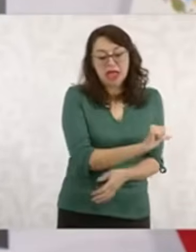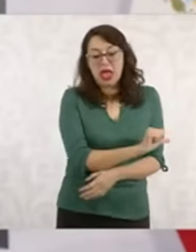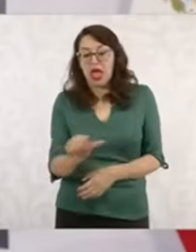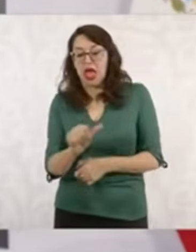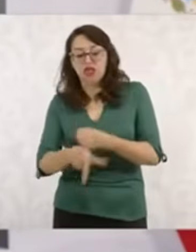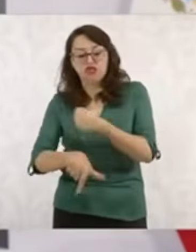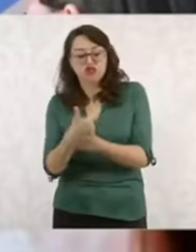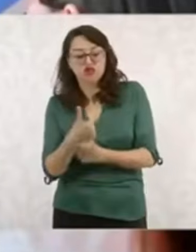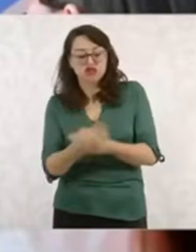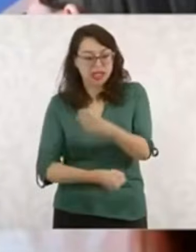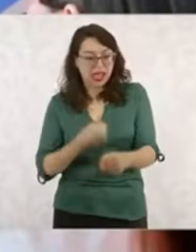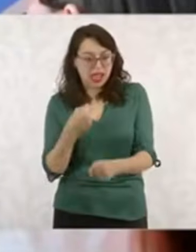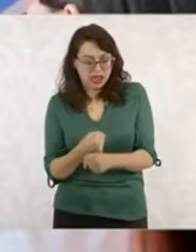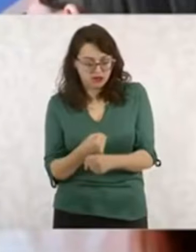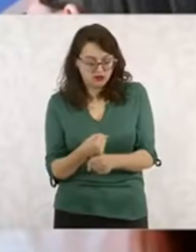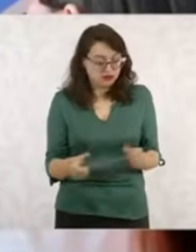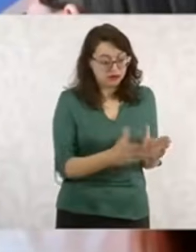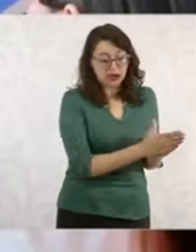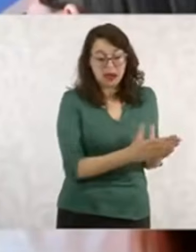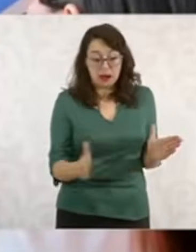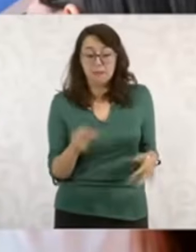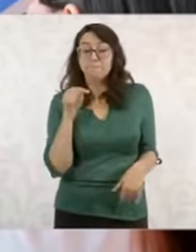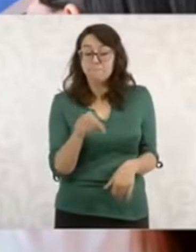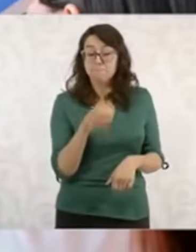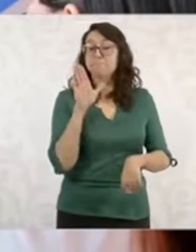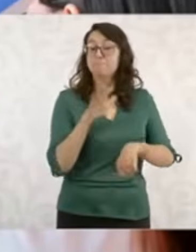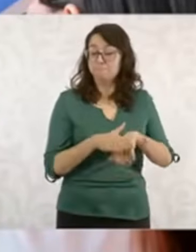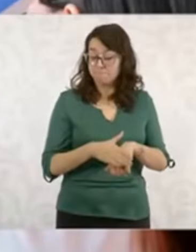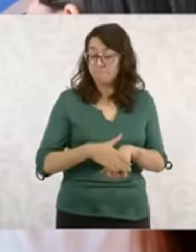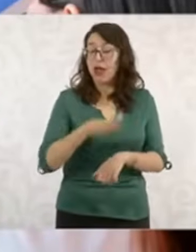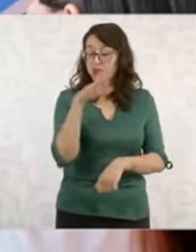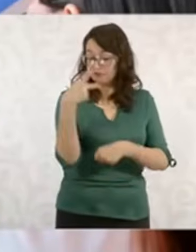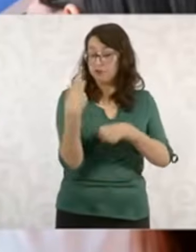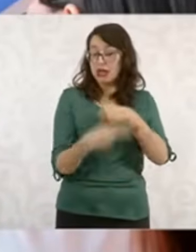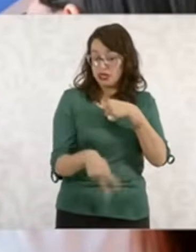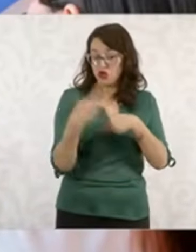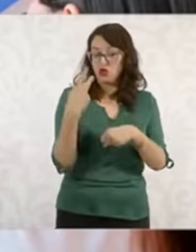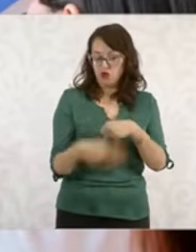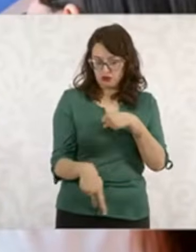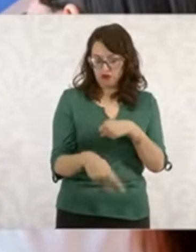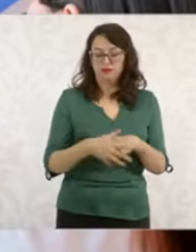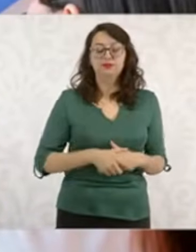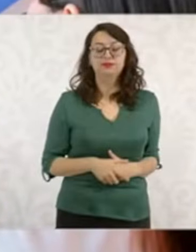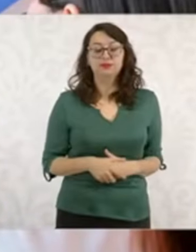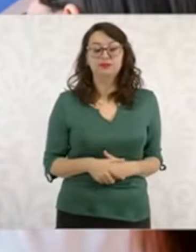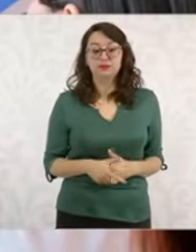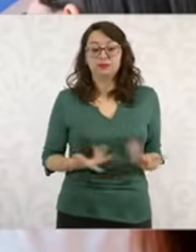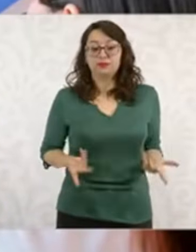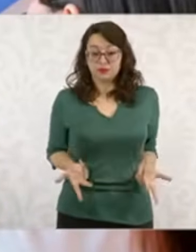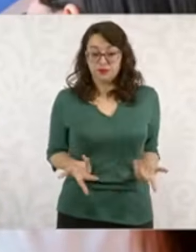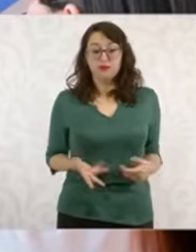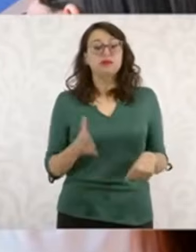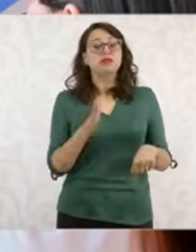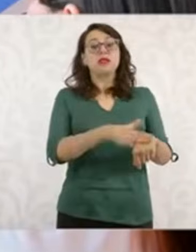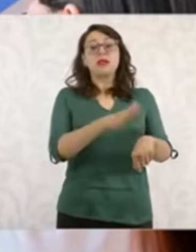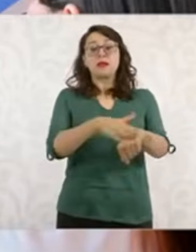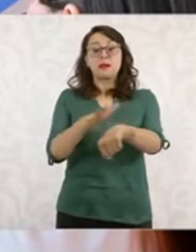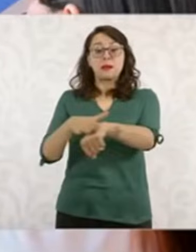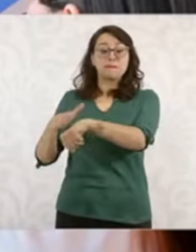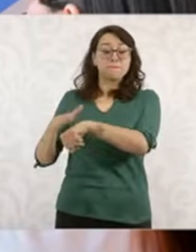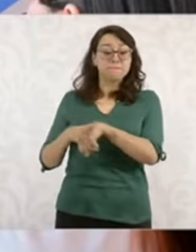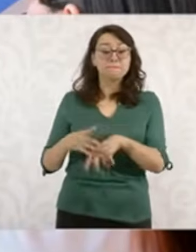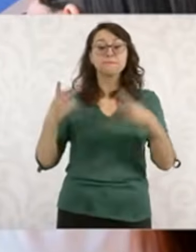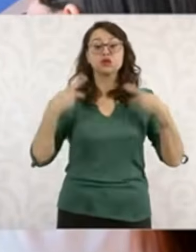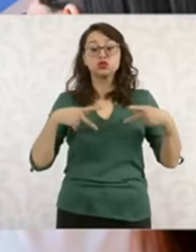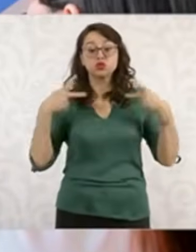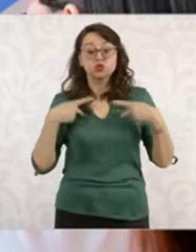que representan la población más vulnerable ante el sarampión. Hacemos un llamado a la población. Si